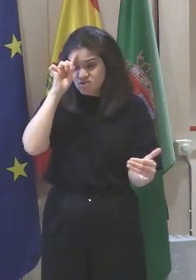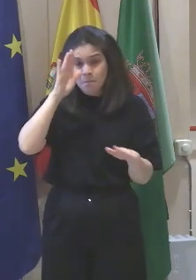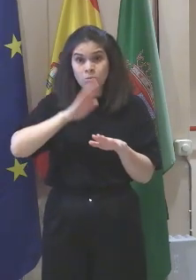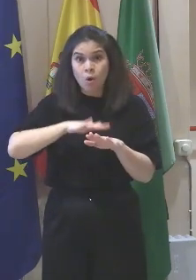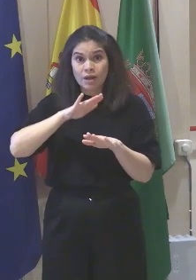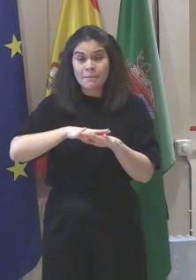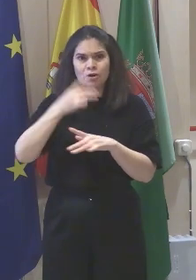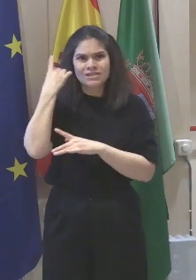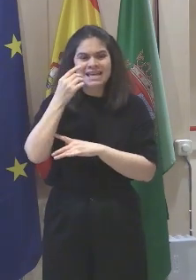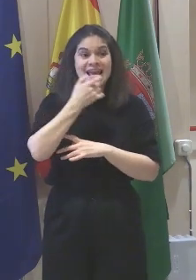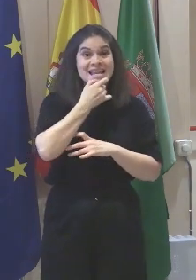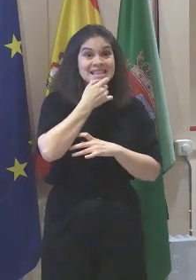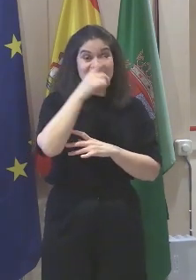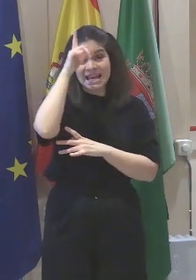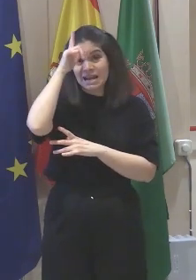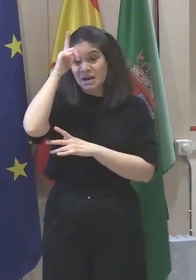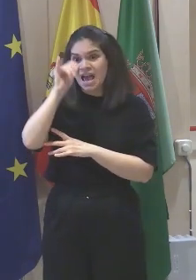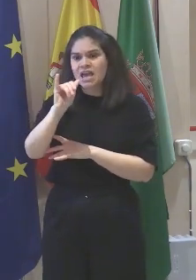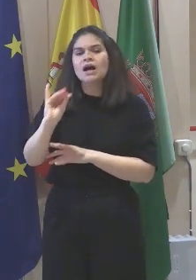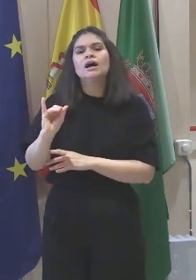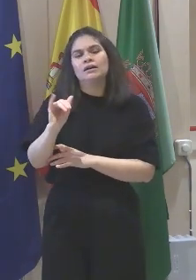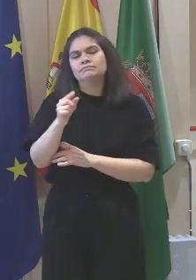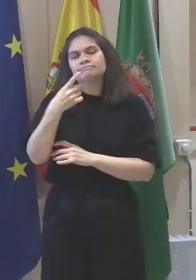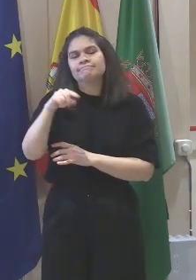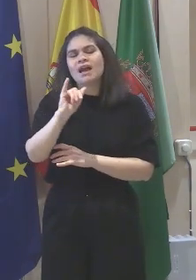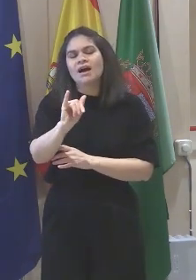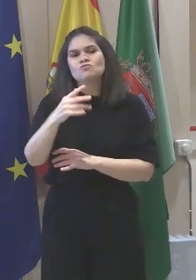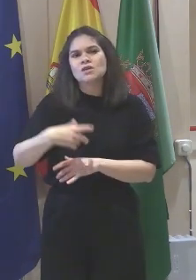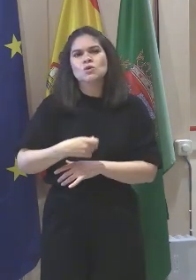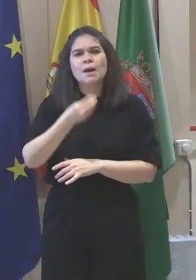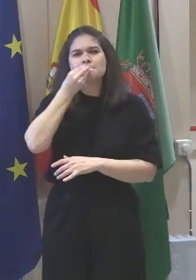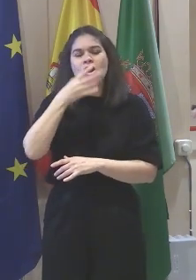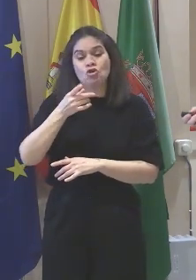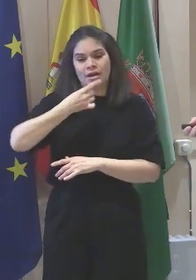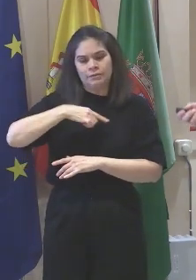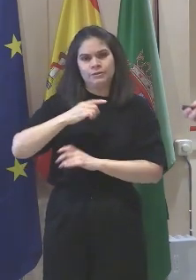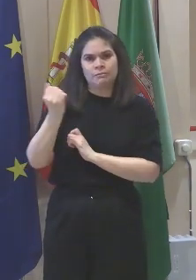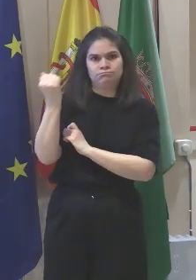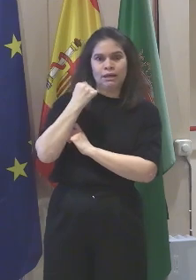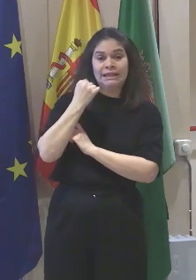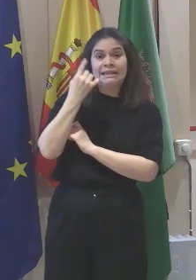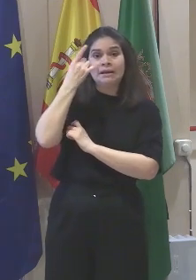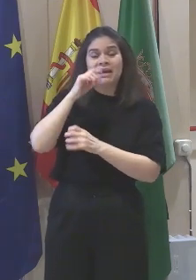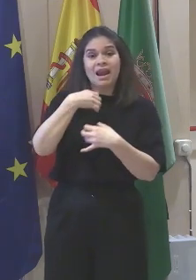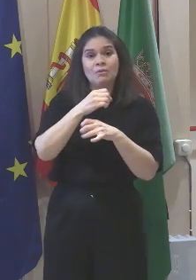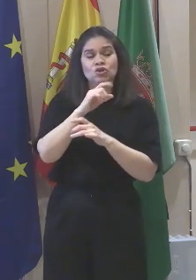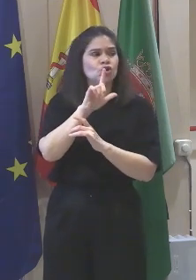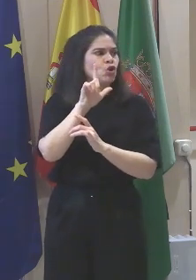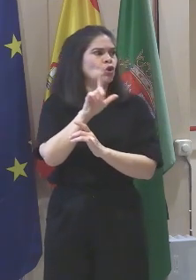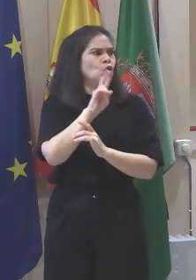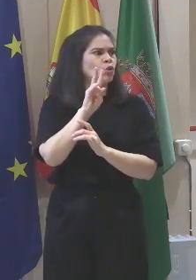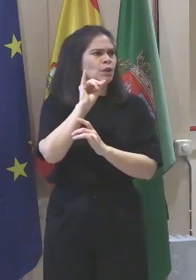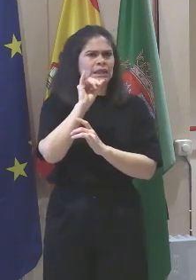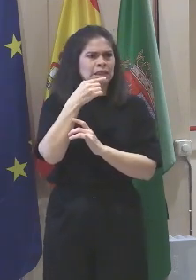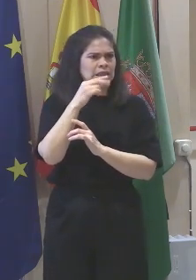sé que en Inglaterra y en Alemania tienen una insulina mucho mejor que las nuestras y que el laboratorio Lilly hace año y medio nos